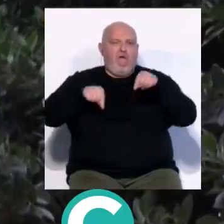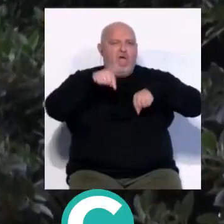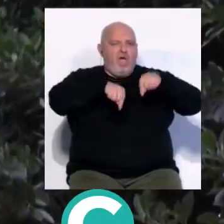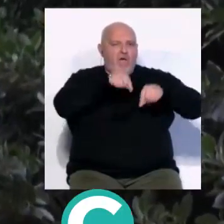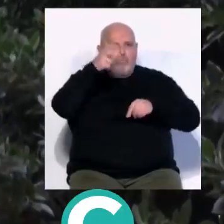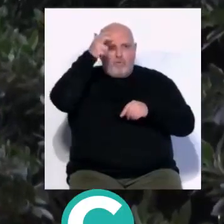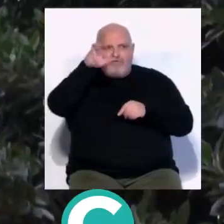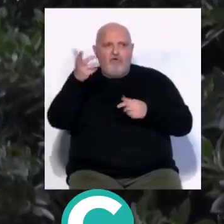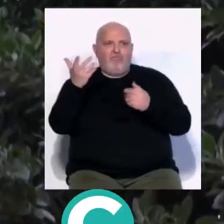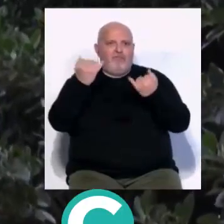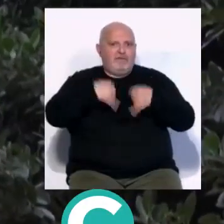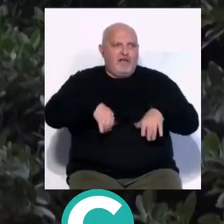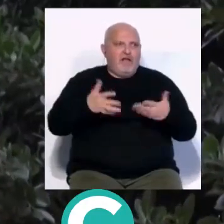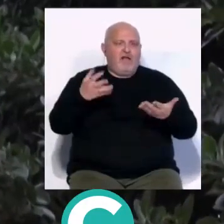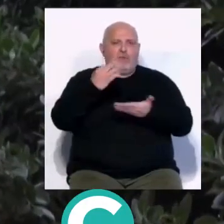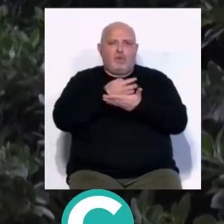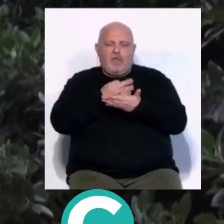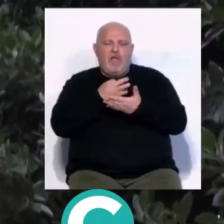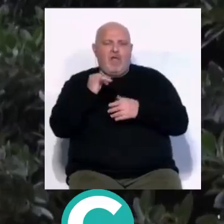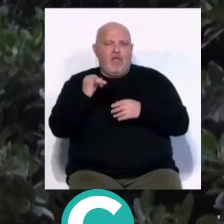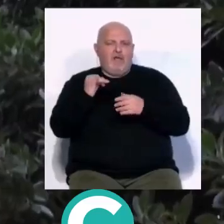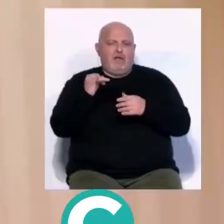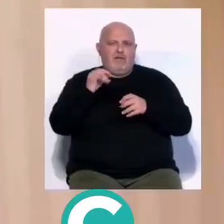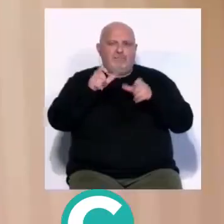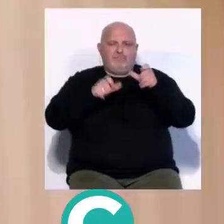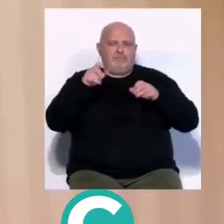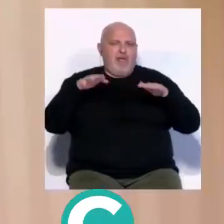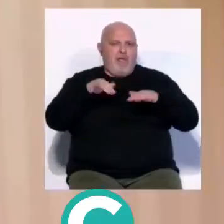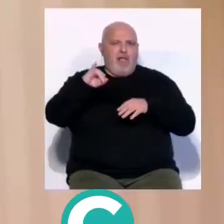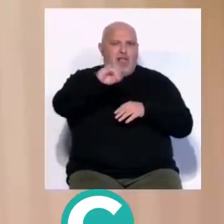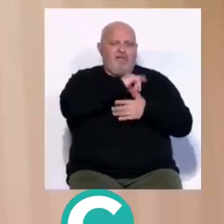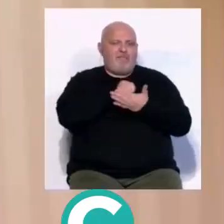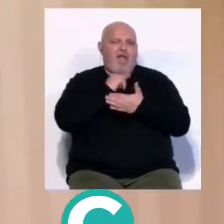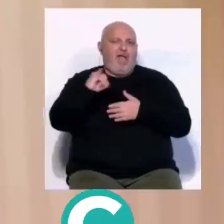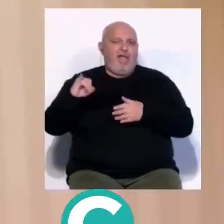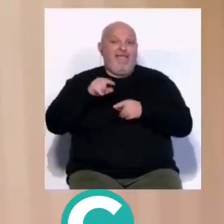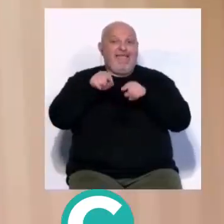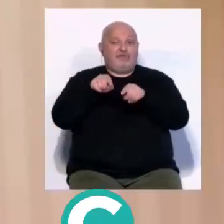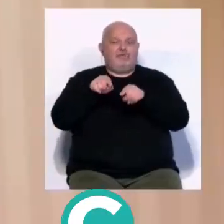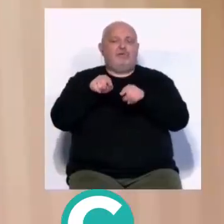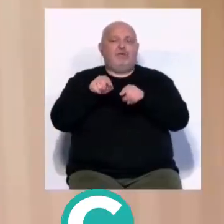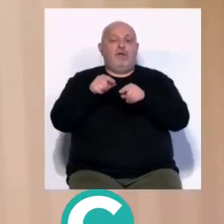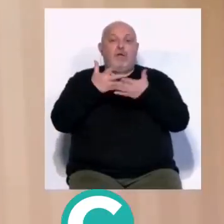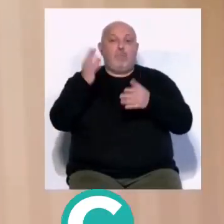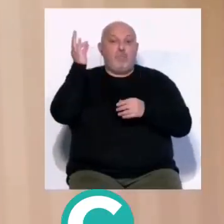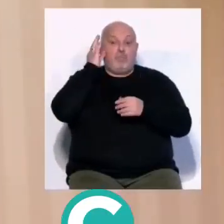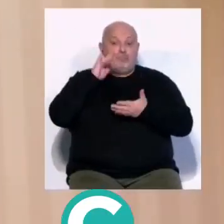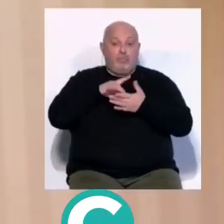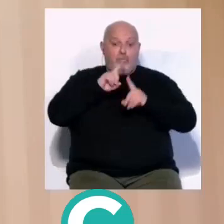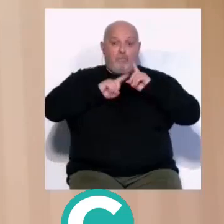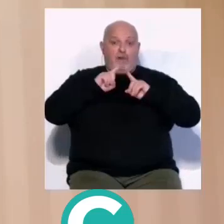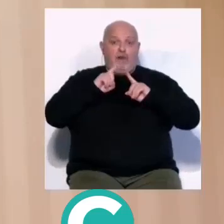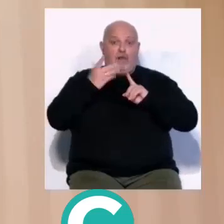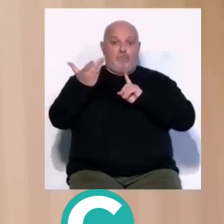pueblo, en cada fiesta, en cada acumulación de personas. Esto hace que toda mujer que tenga un